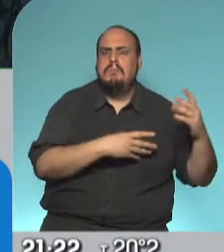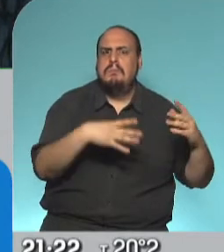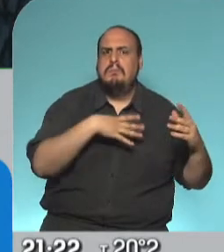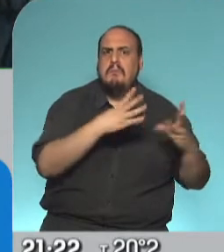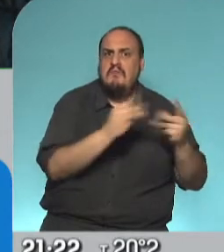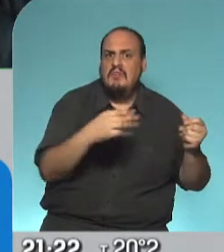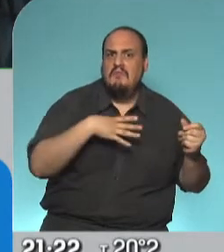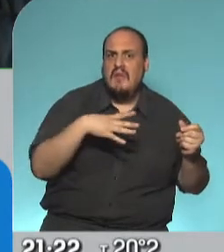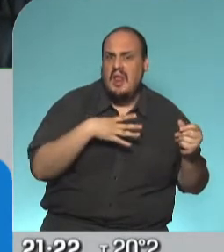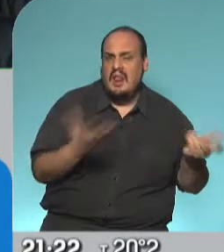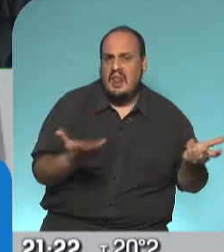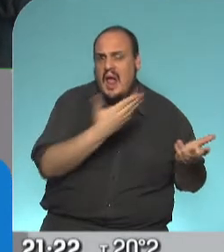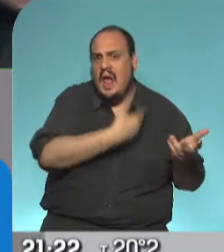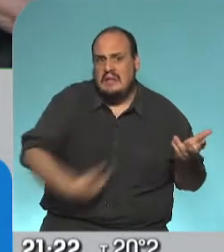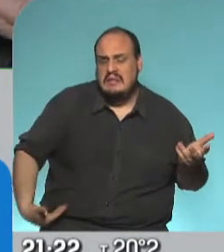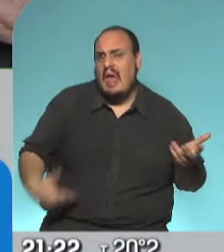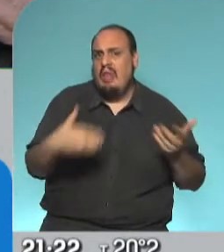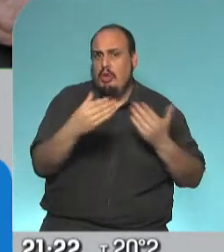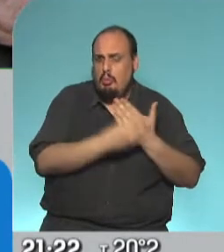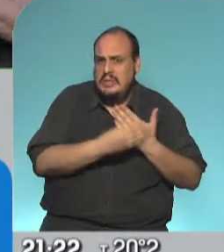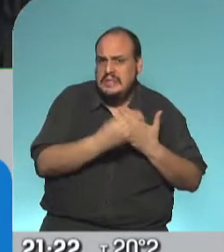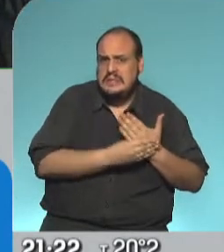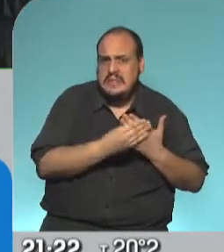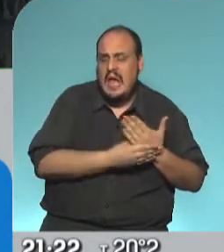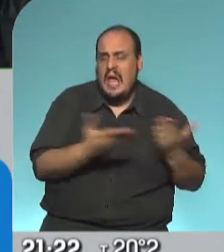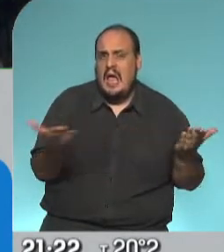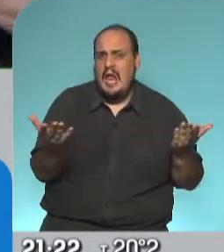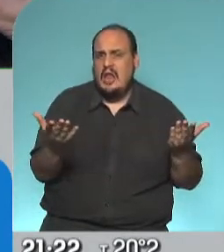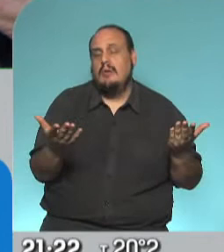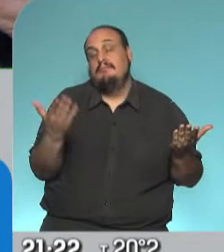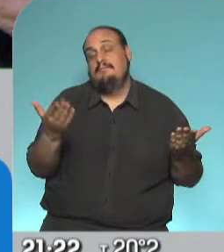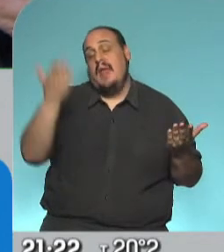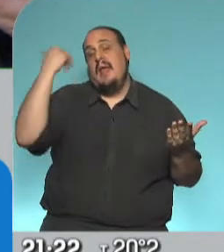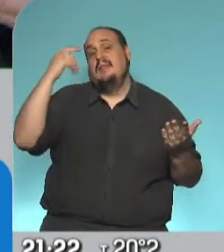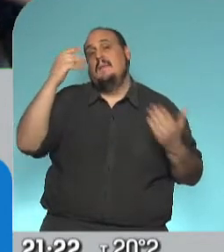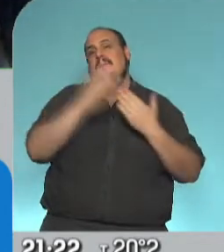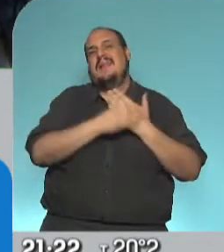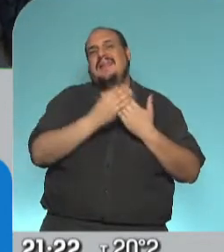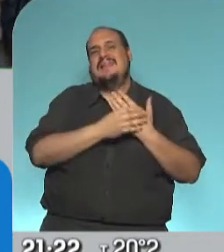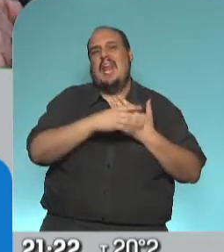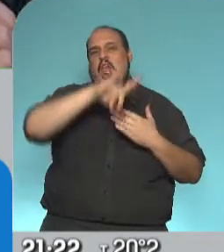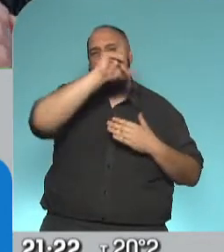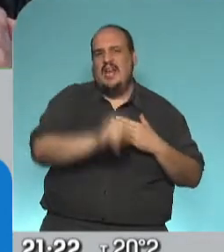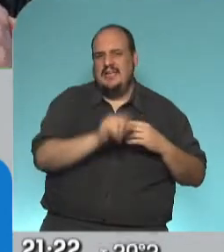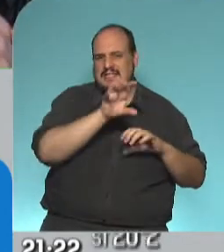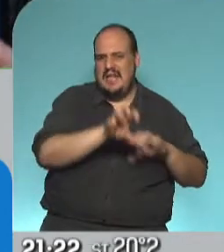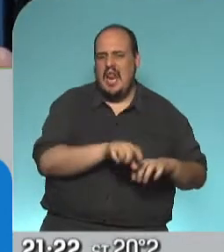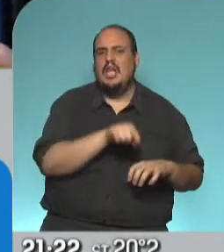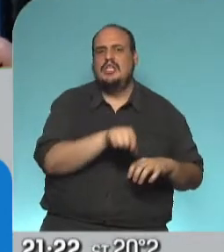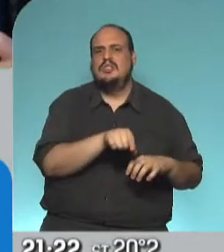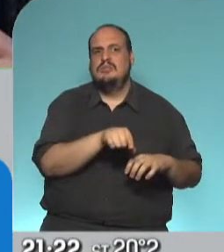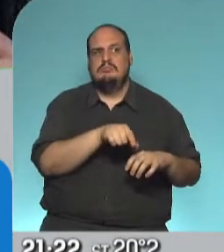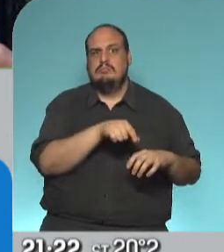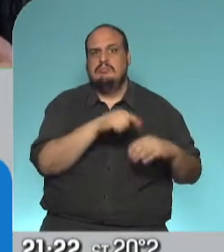el Estado, el Ministerio en ese momento, Ministerio de Interior, no